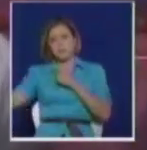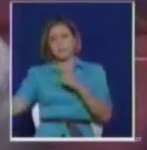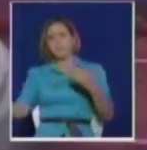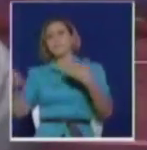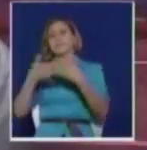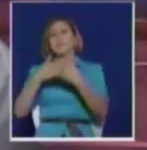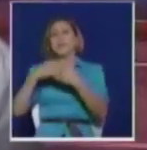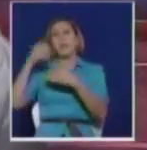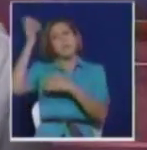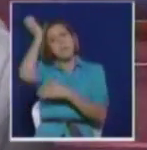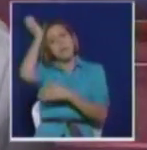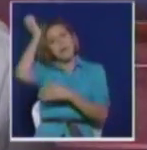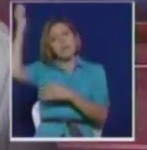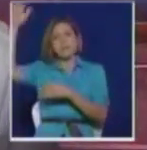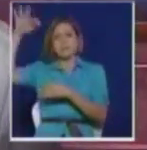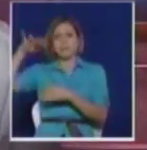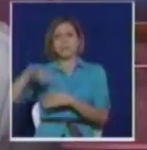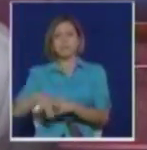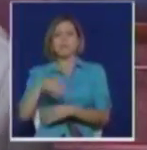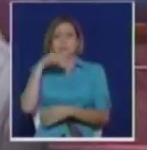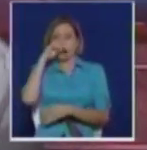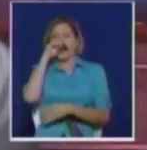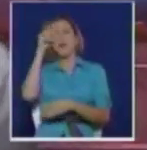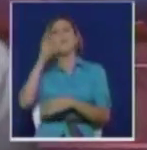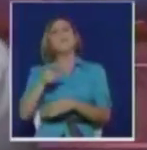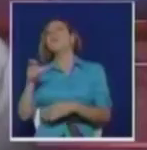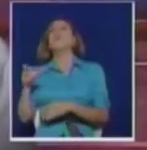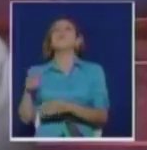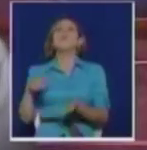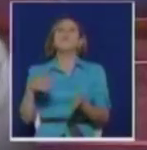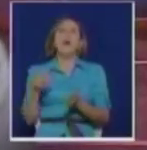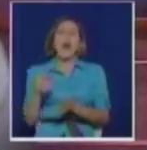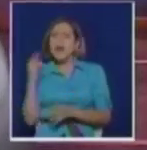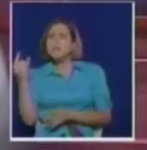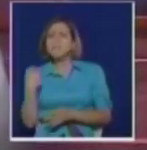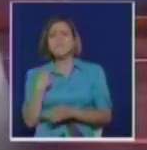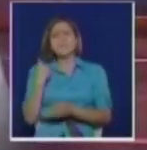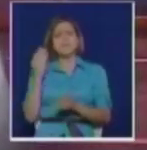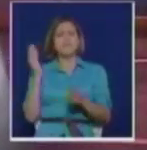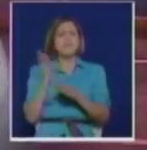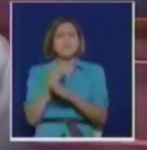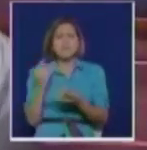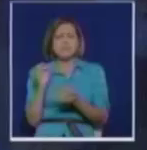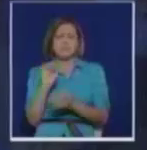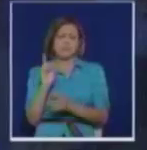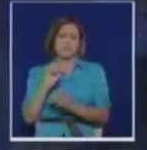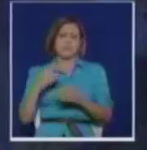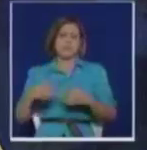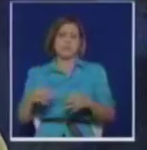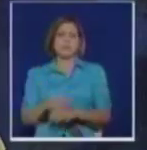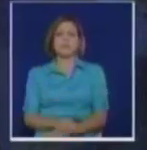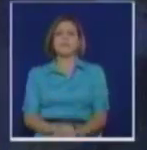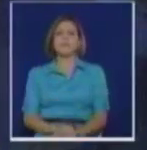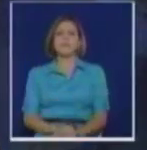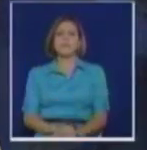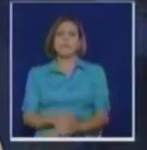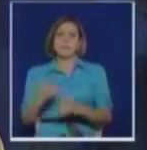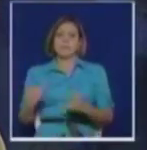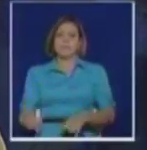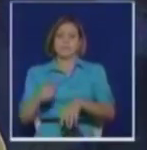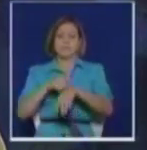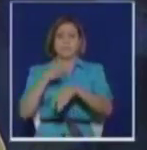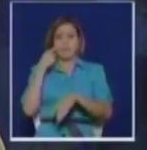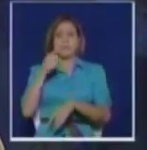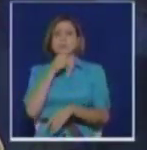en la vía a Buenaventura. No se han presentado, según las autoridades, hechos que lamentar aquí en la capital vallecaucana. Harold, pues a esta hora